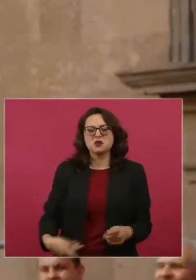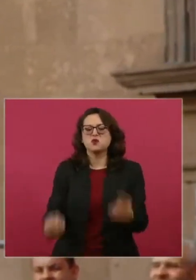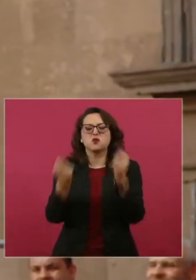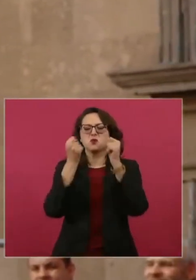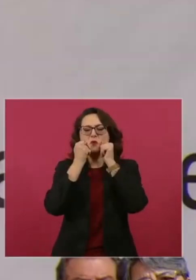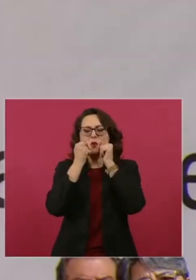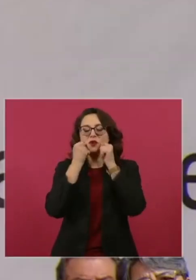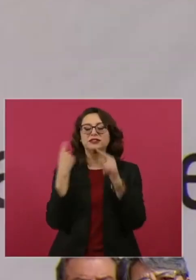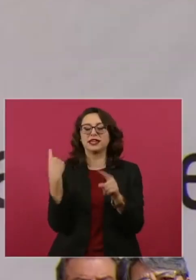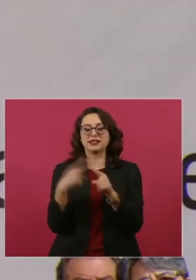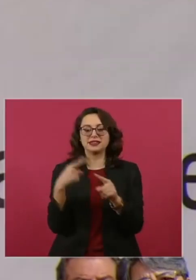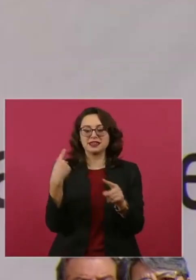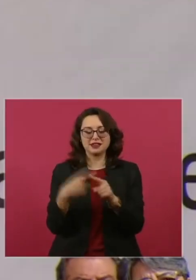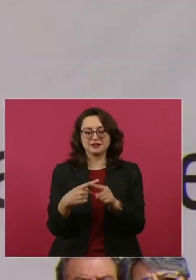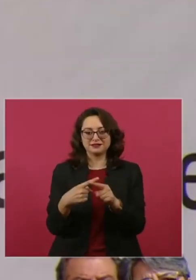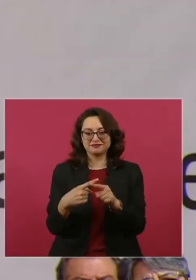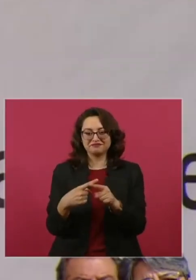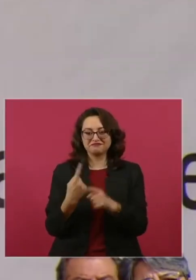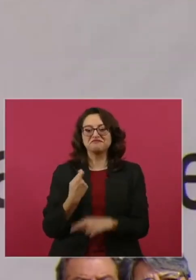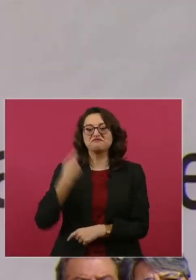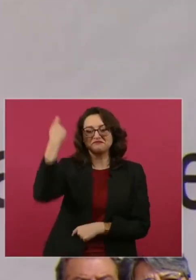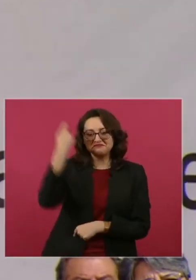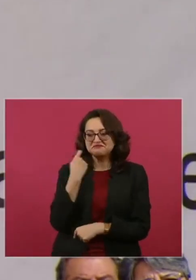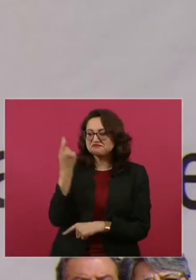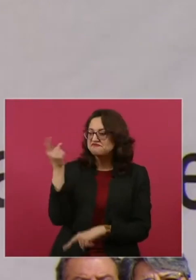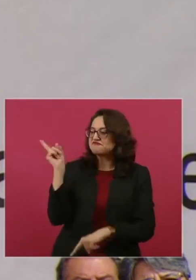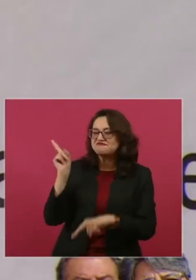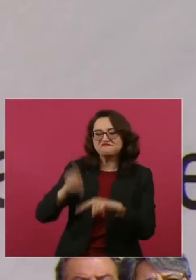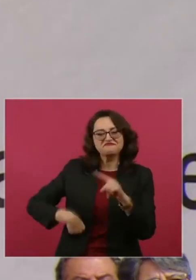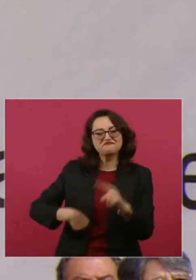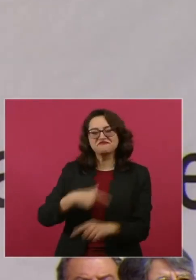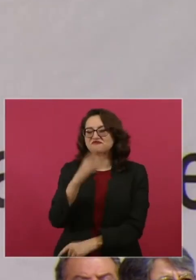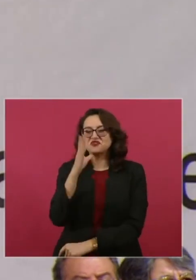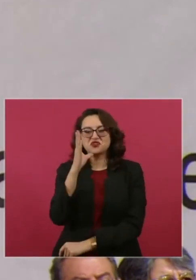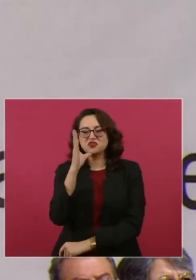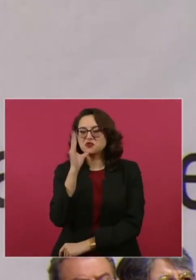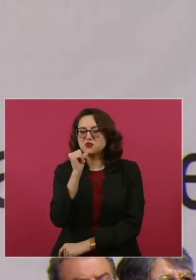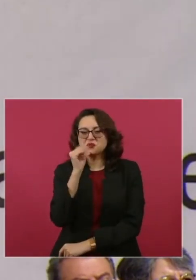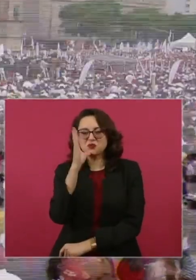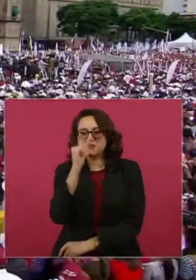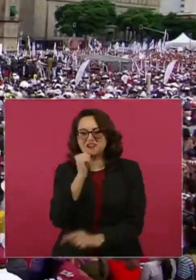se queda la So it pensión doesn't matter a who's in los the adultos presidency, mayores.